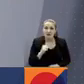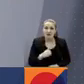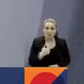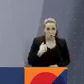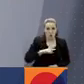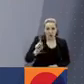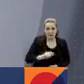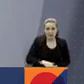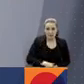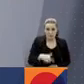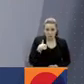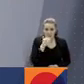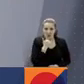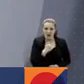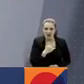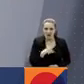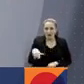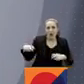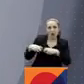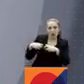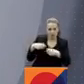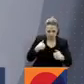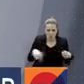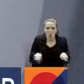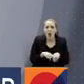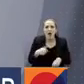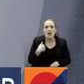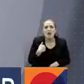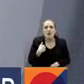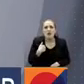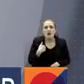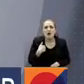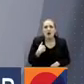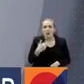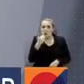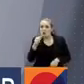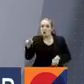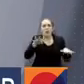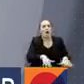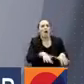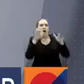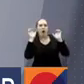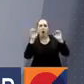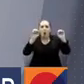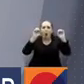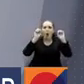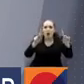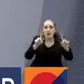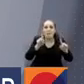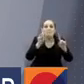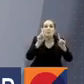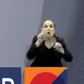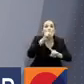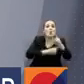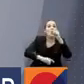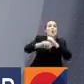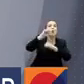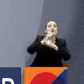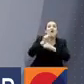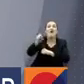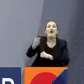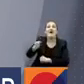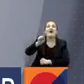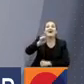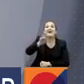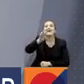rapeo. ¿De qué género estamos hablando? Yo te creería lo del boicot si, no sé, el año pasado cuando te nominaron 13 veces, no